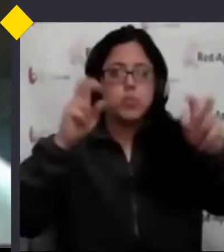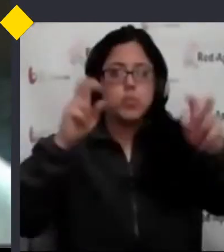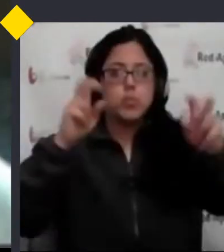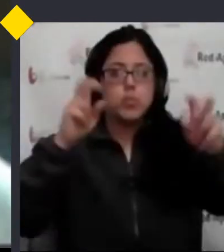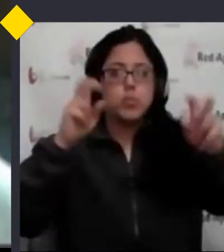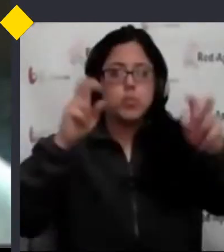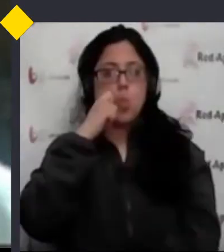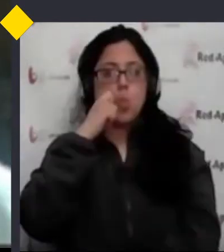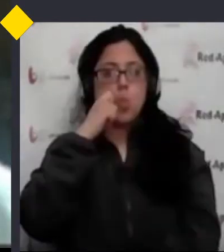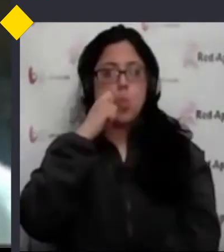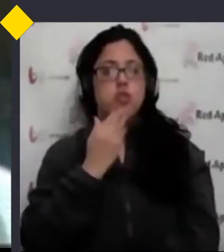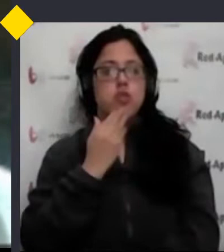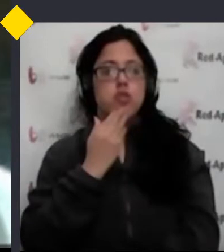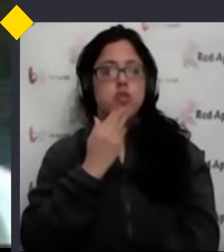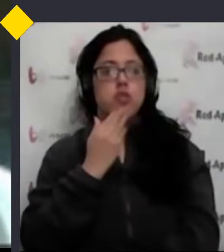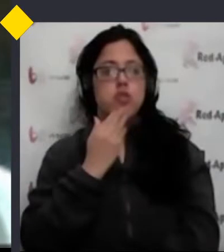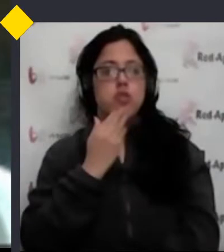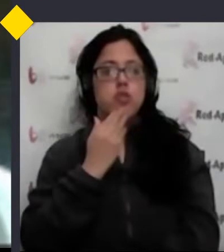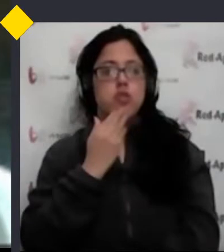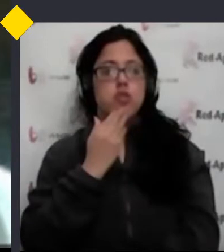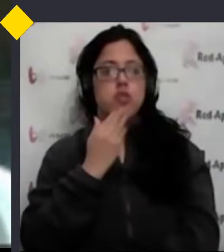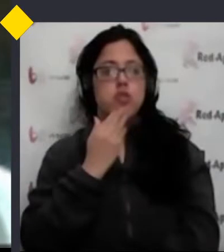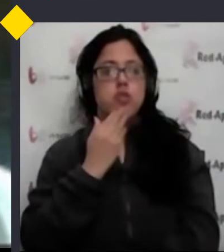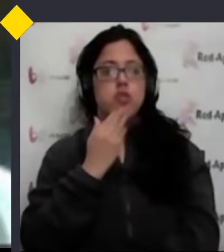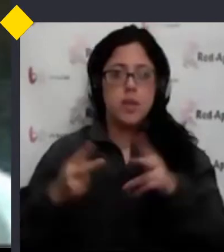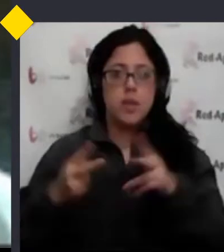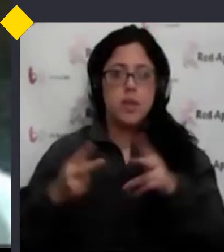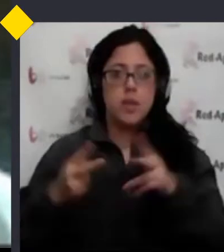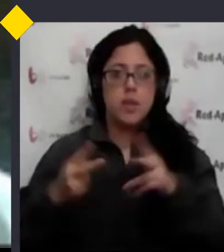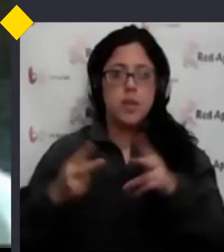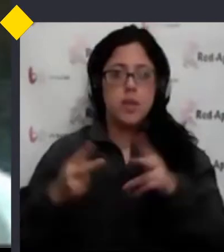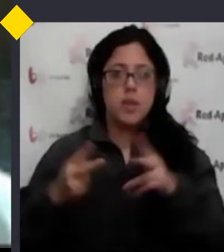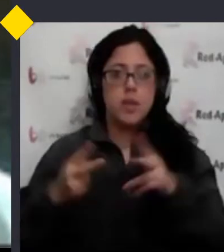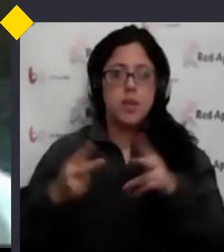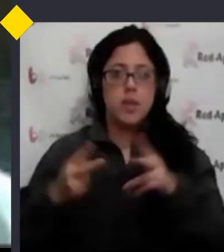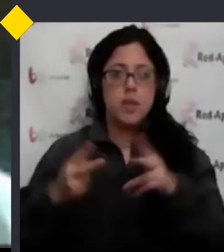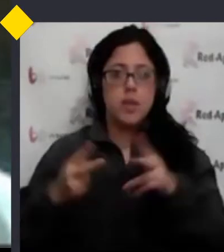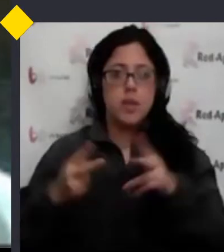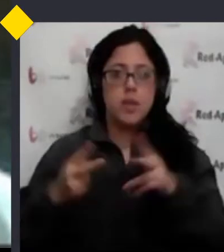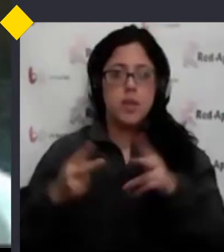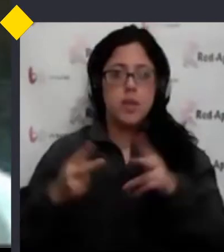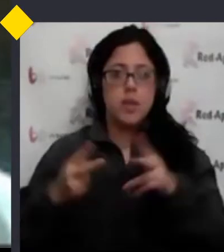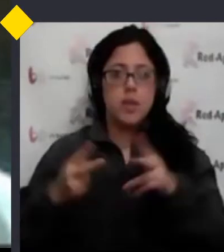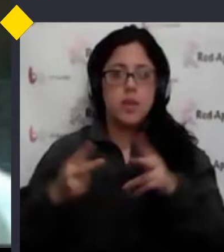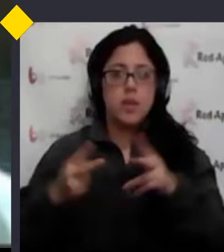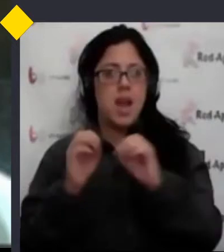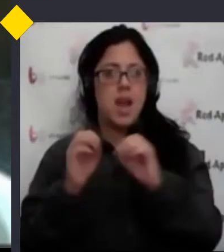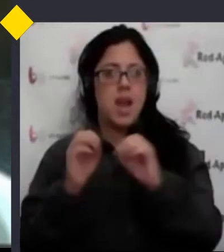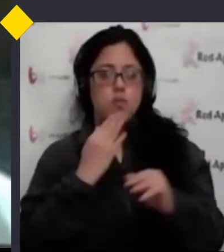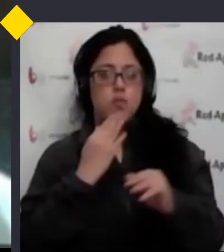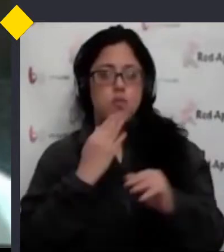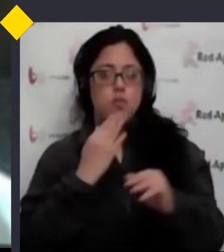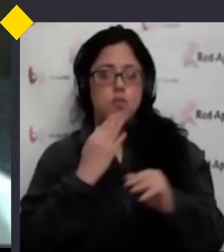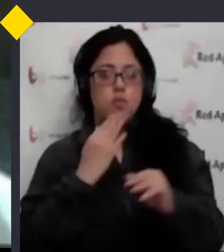relaciones internacionales, la discriminación y los derechos civiles, tanto en el sector público como en el académico y en la sociedad civil. Con